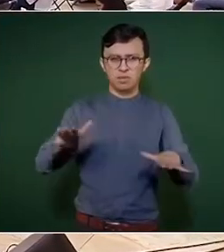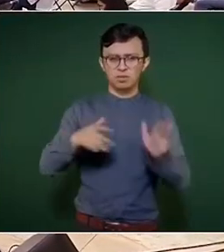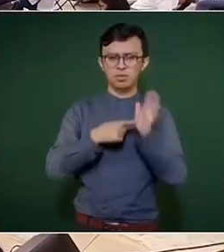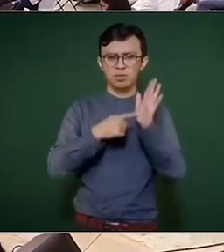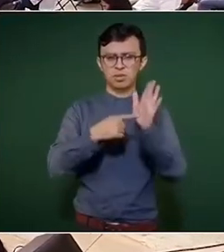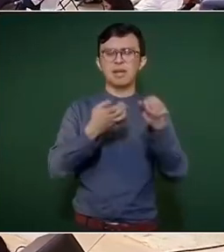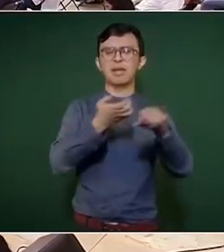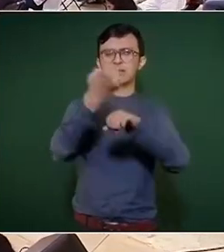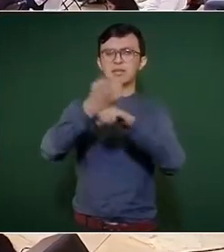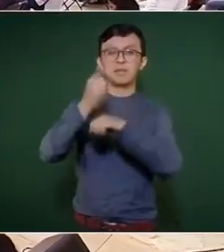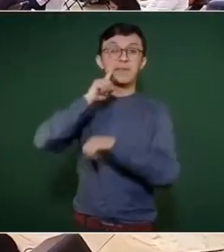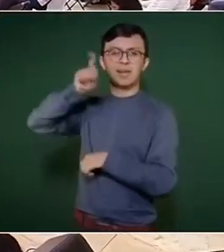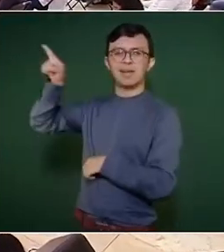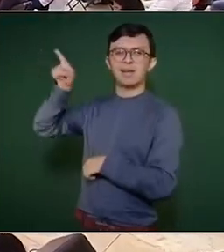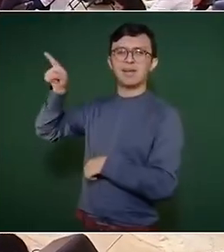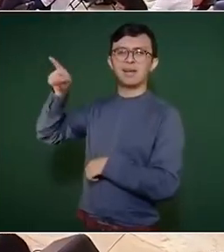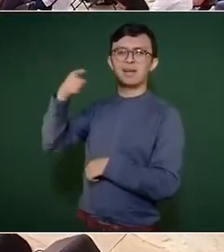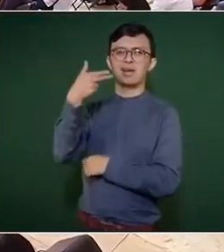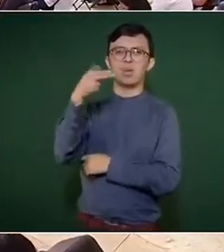Así está lo del huachicol.